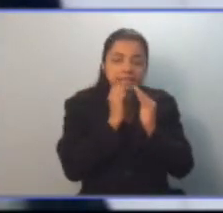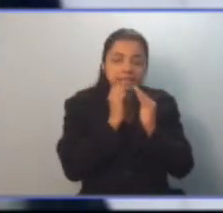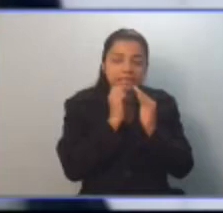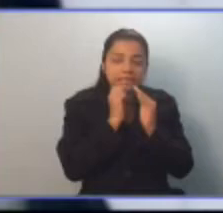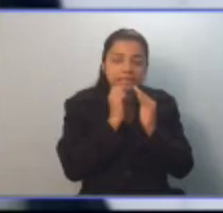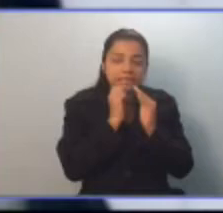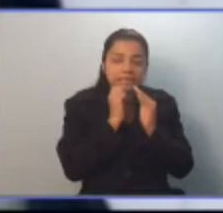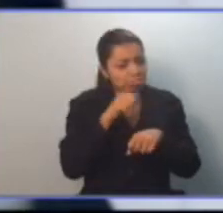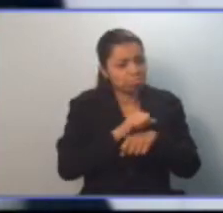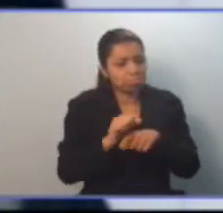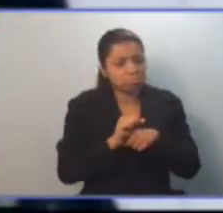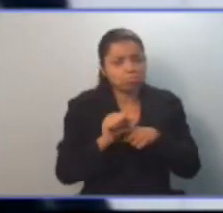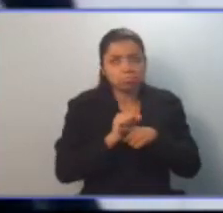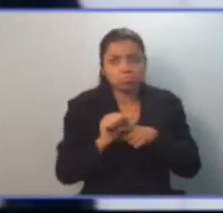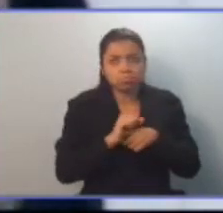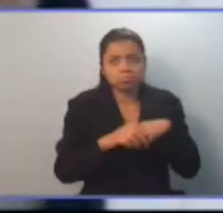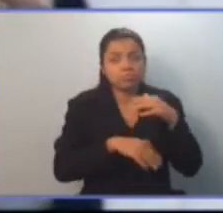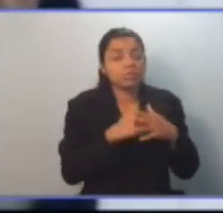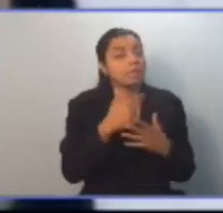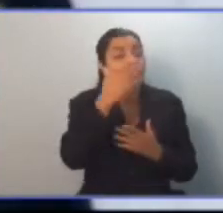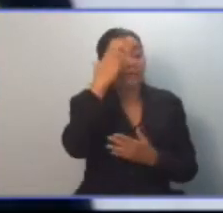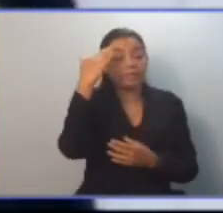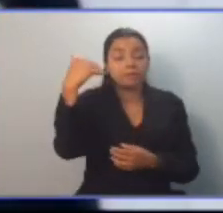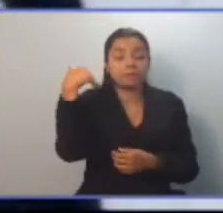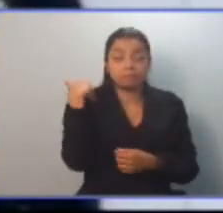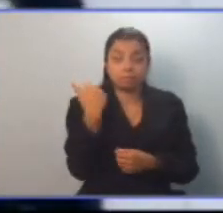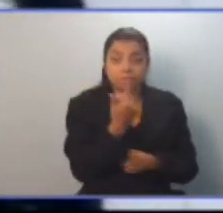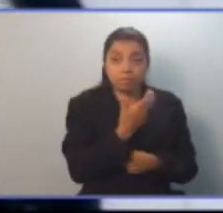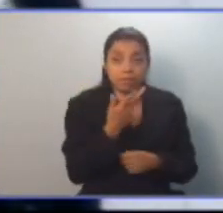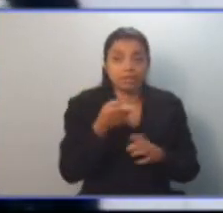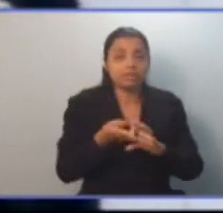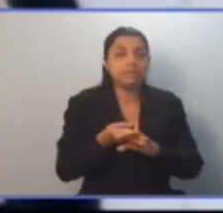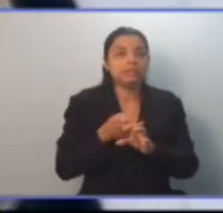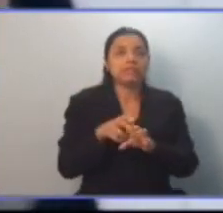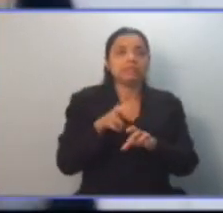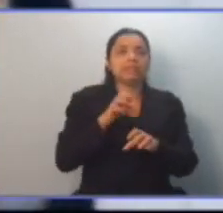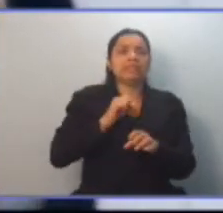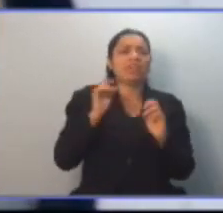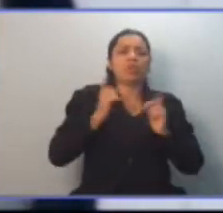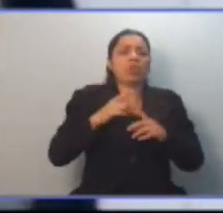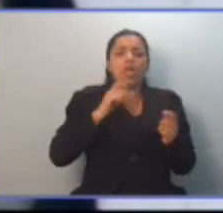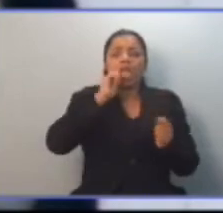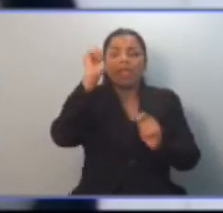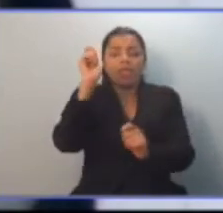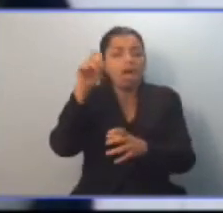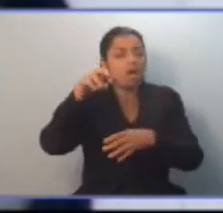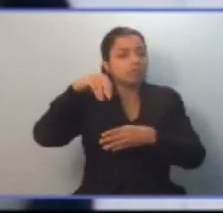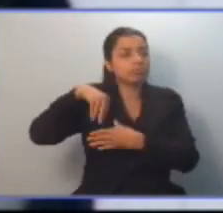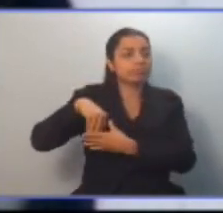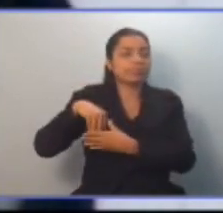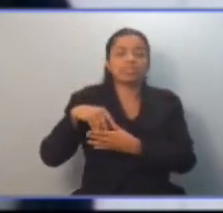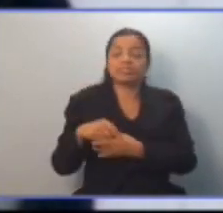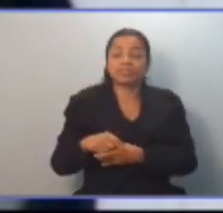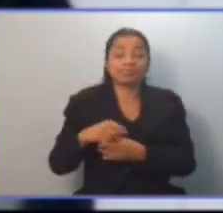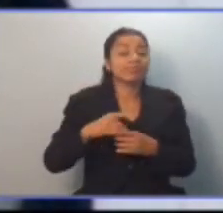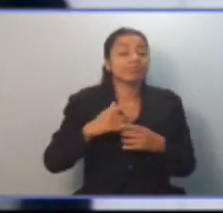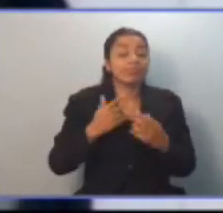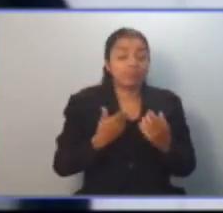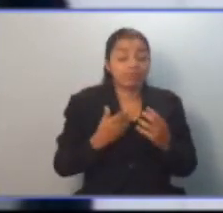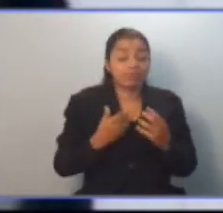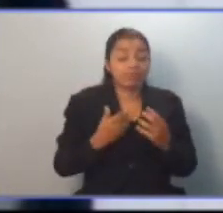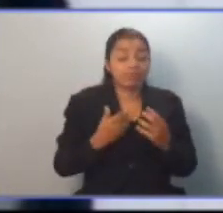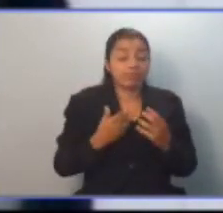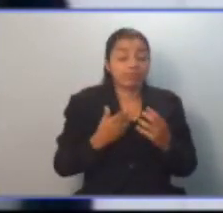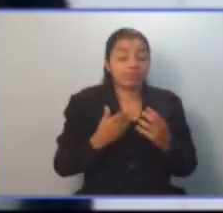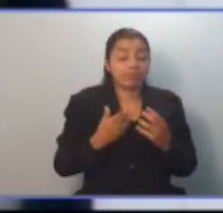posteriormente, pero lo que se gana es que ellas no pueden echarse atrás en lo que han hecho, precisamente porque se les va a dar la protección para